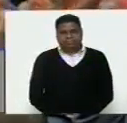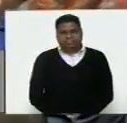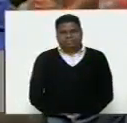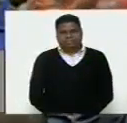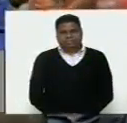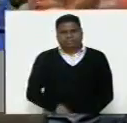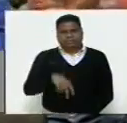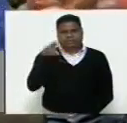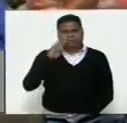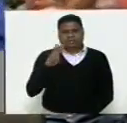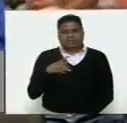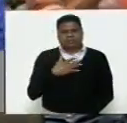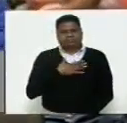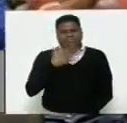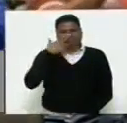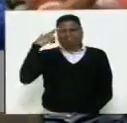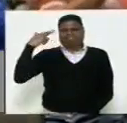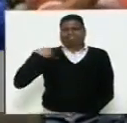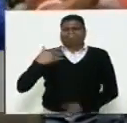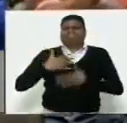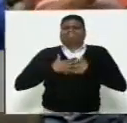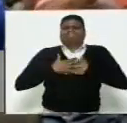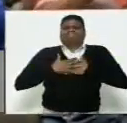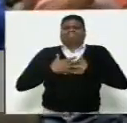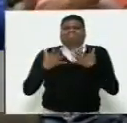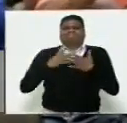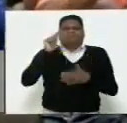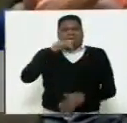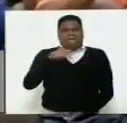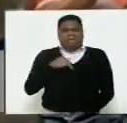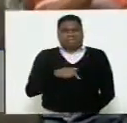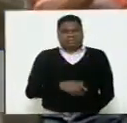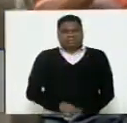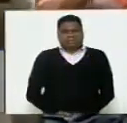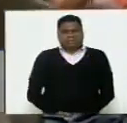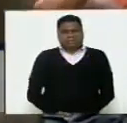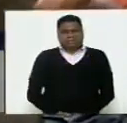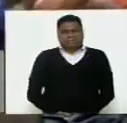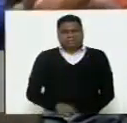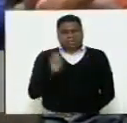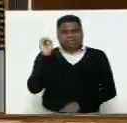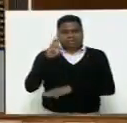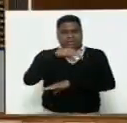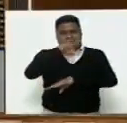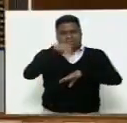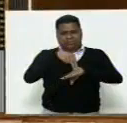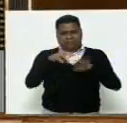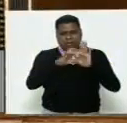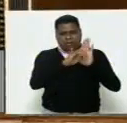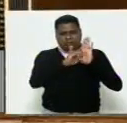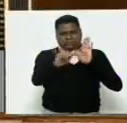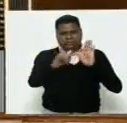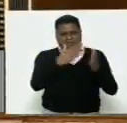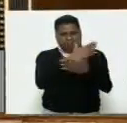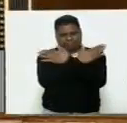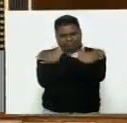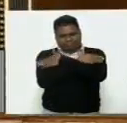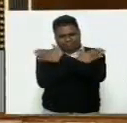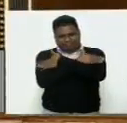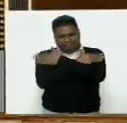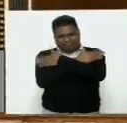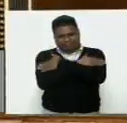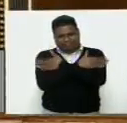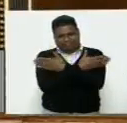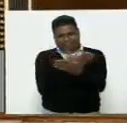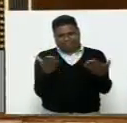Venezolanas. Un orgullo para la Asamblea Nacional Constituyente. Felicitaciones, Mayre.